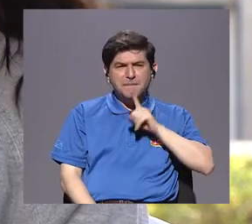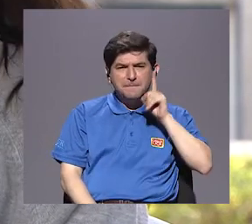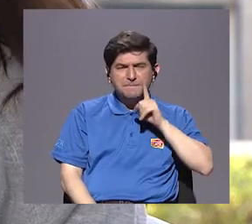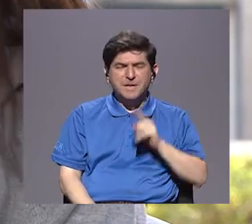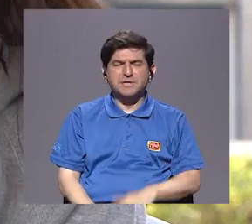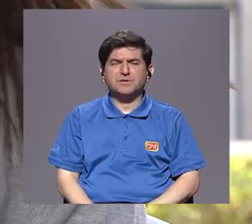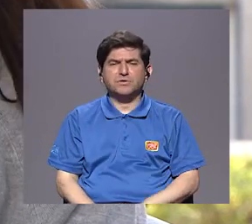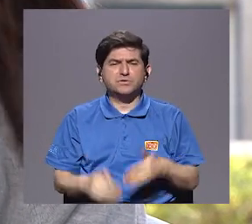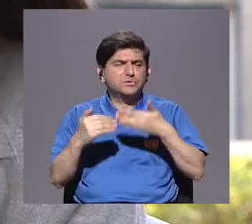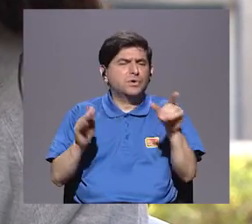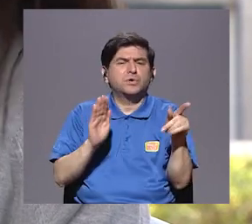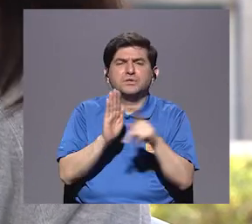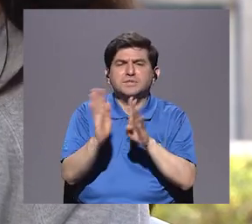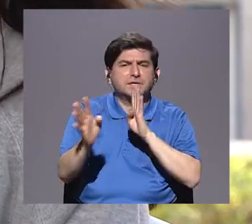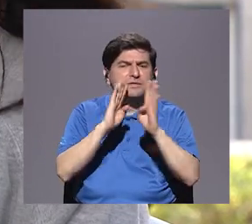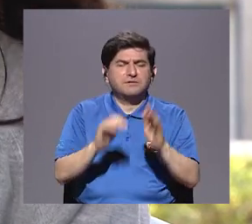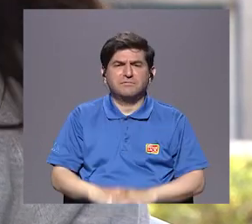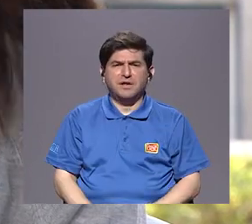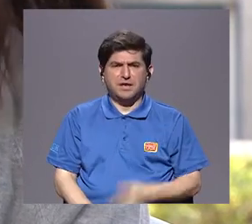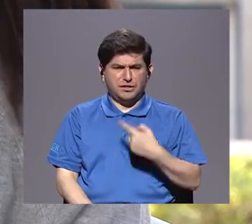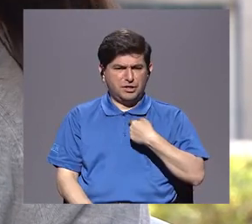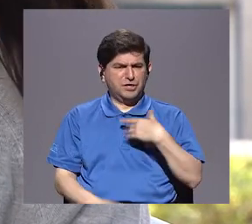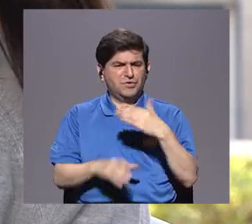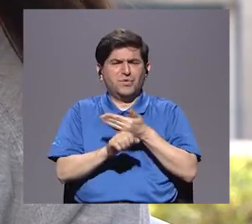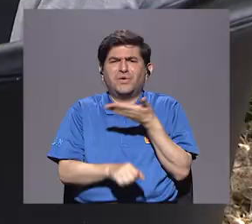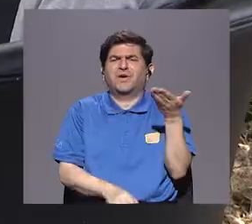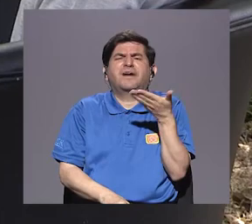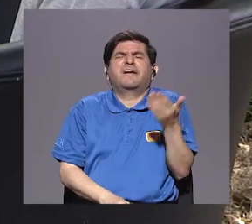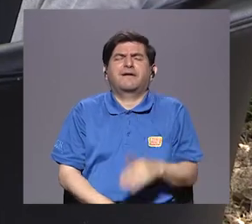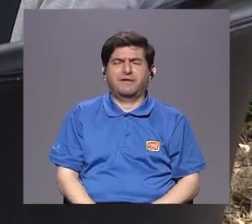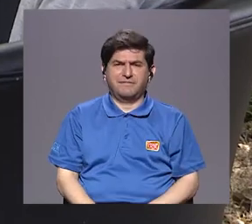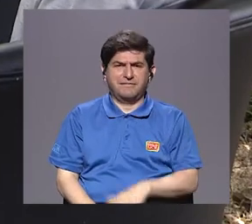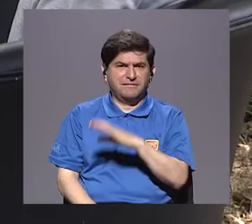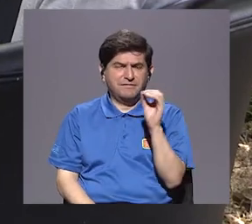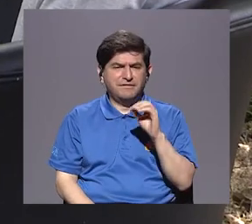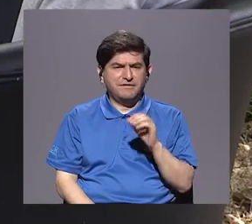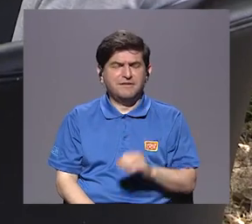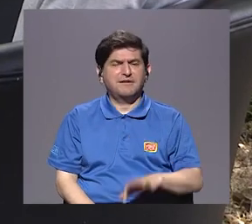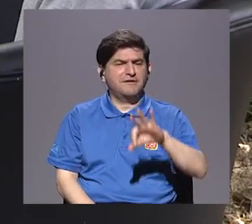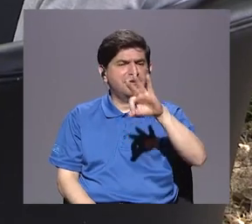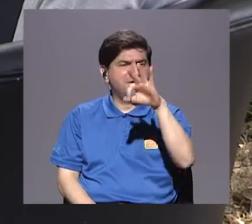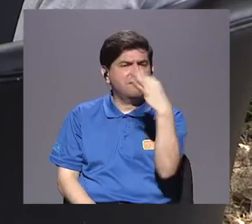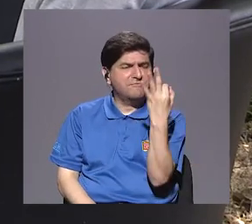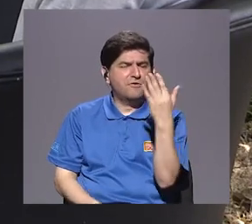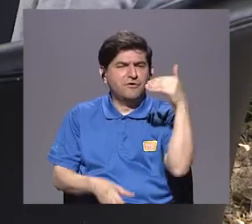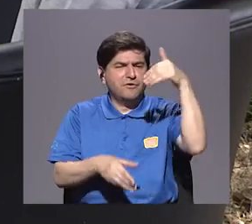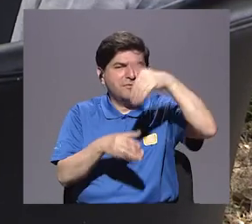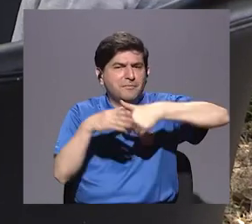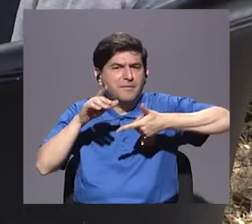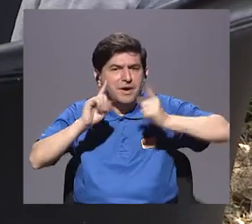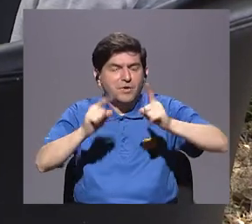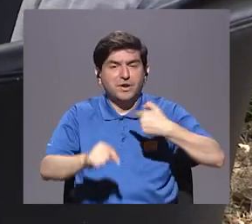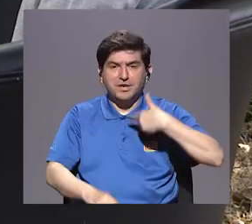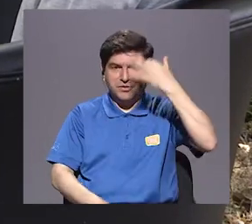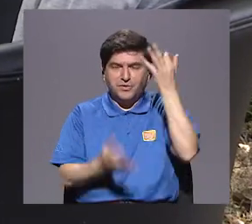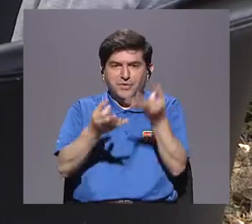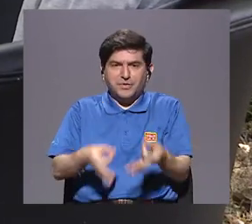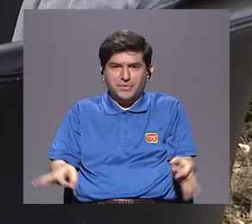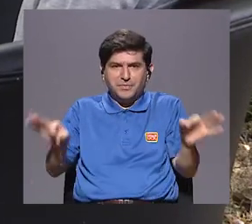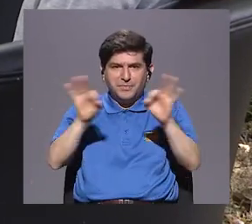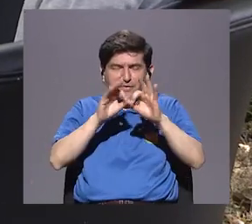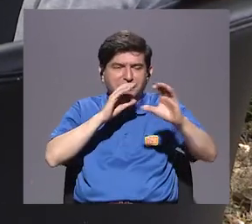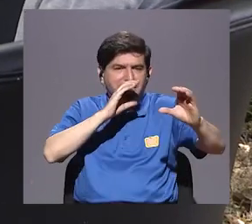los tabúes, entender qué puedo hacer y cómo es la forma de intervenir. Y creo que si podemos